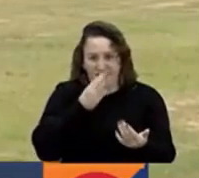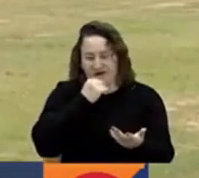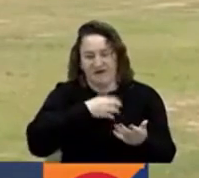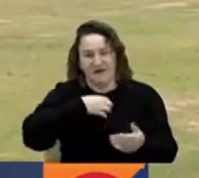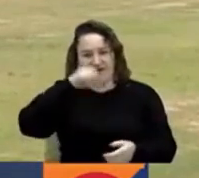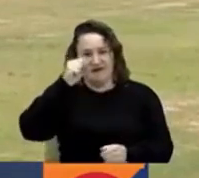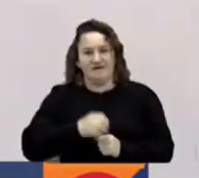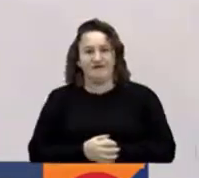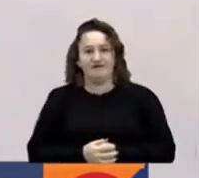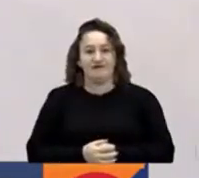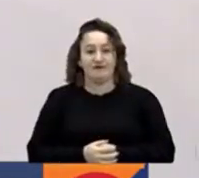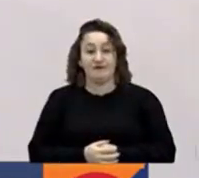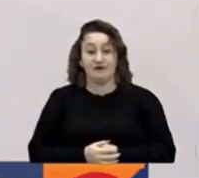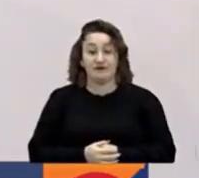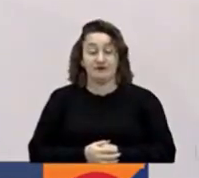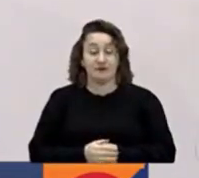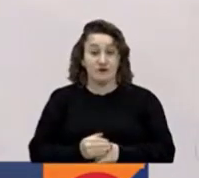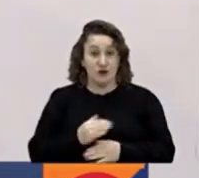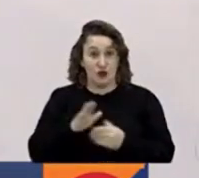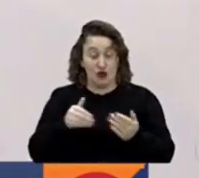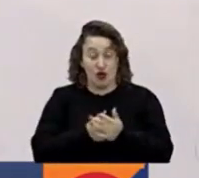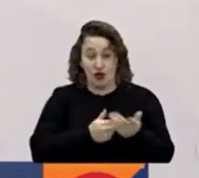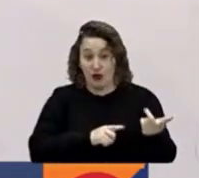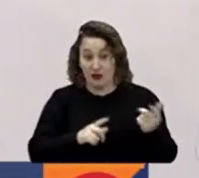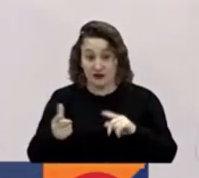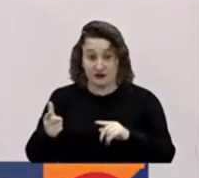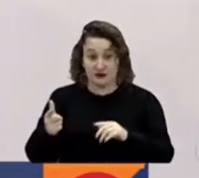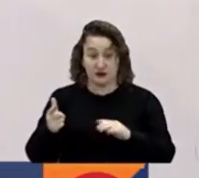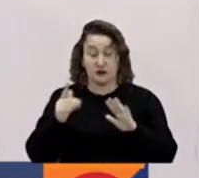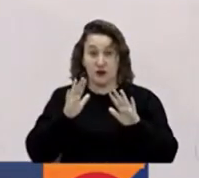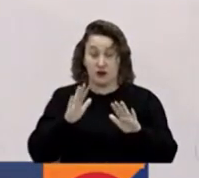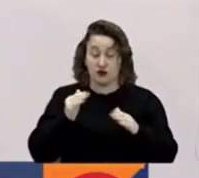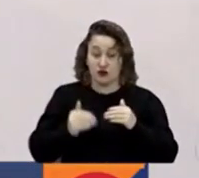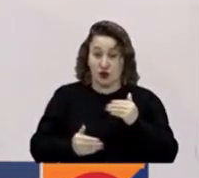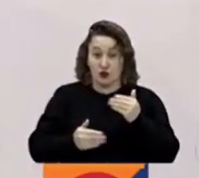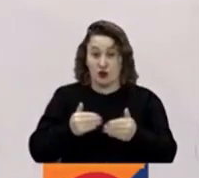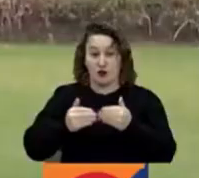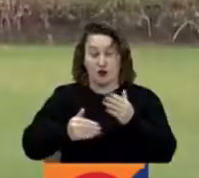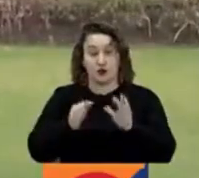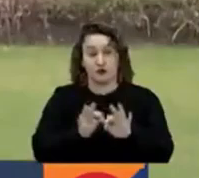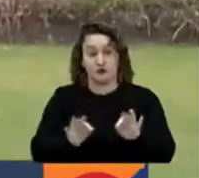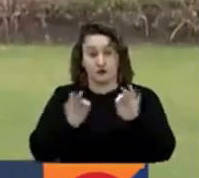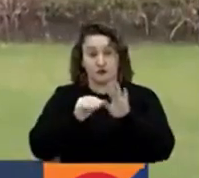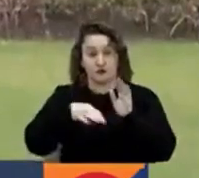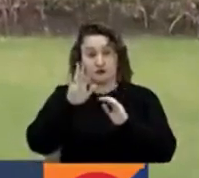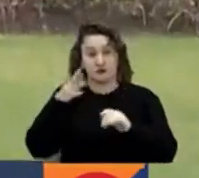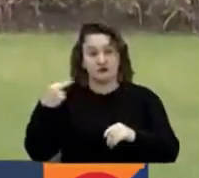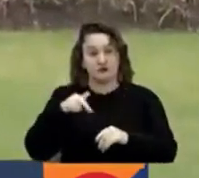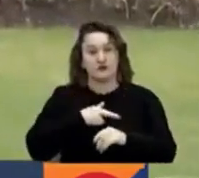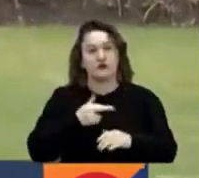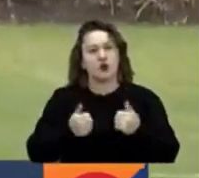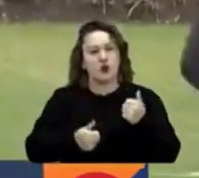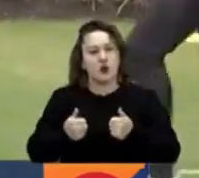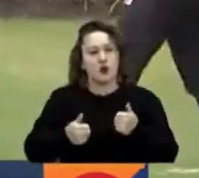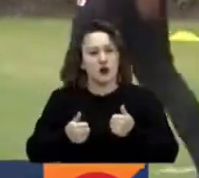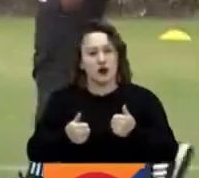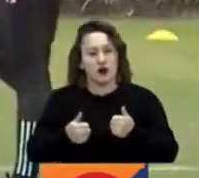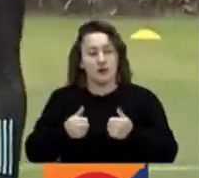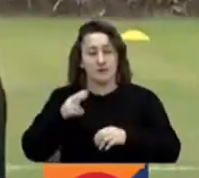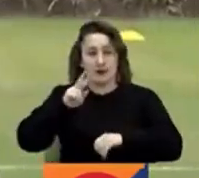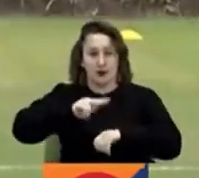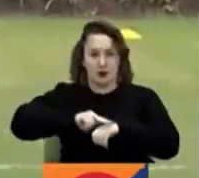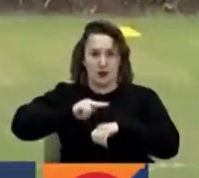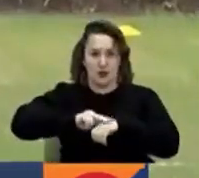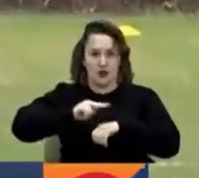Todo está listo. Vamos partido a partido. El más importante para nosotros, sin duda alguna, es frente a Paraguay, por lo